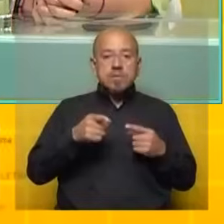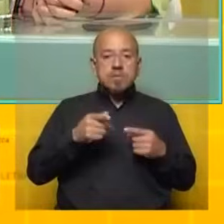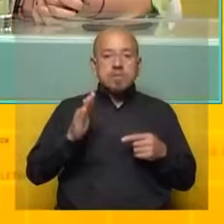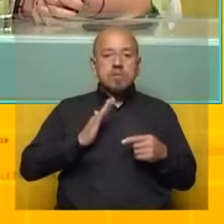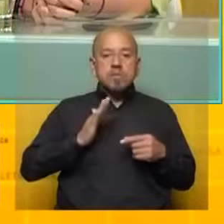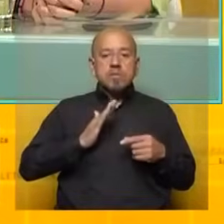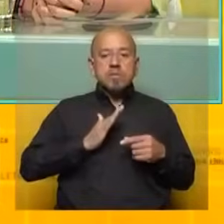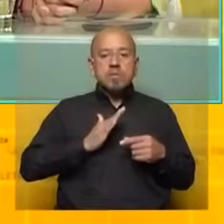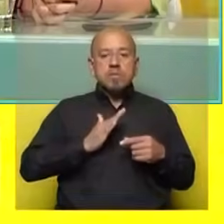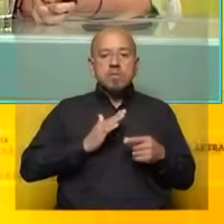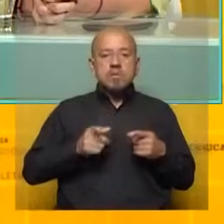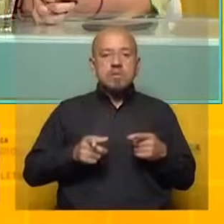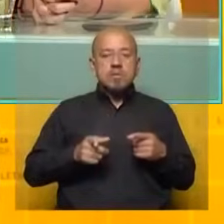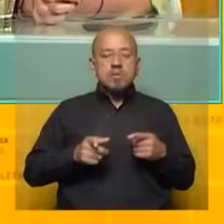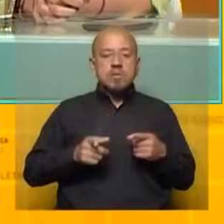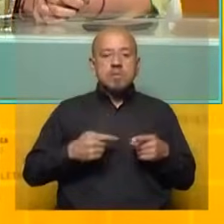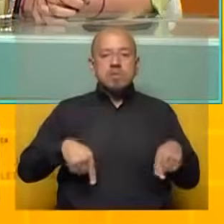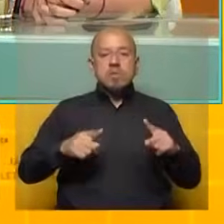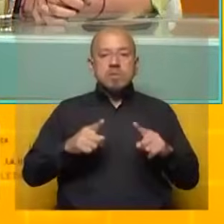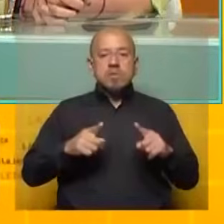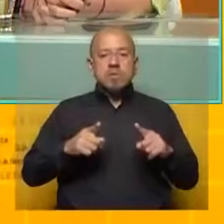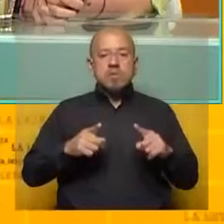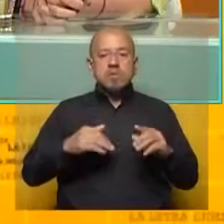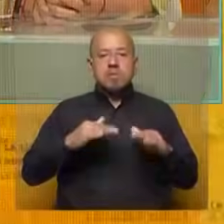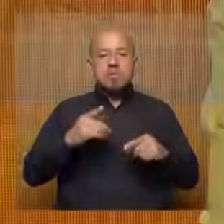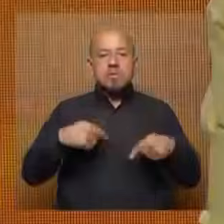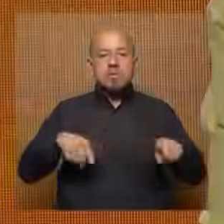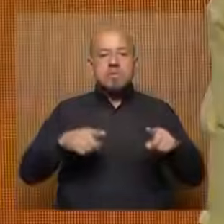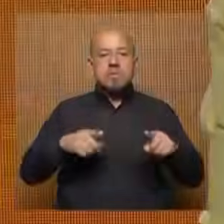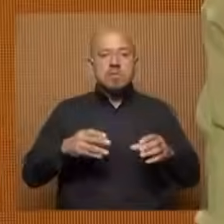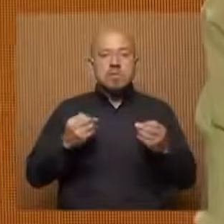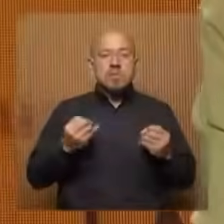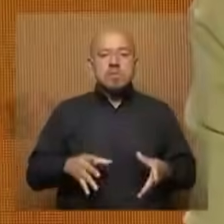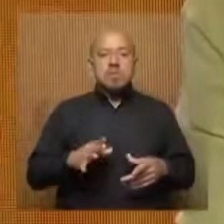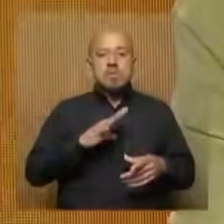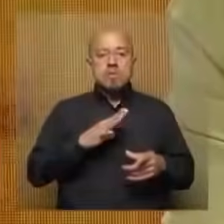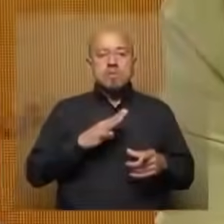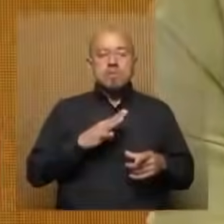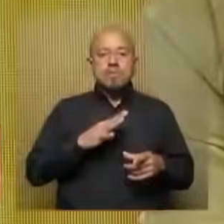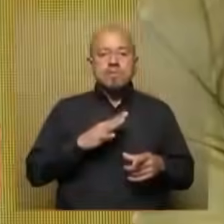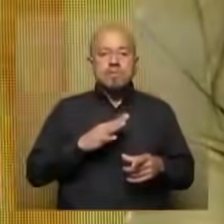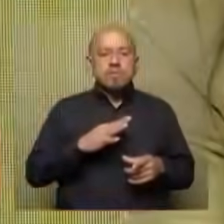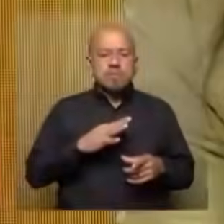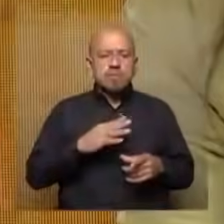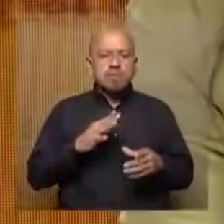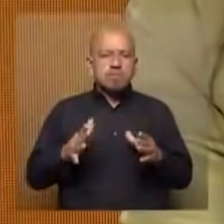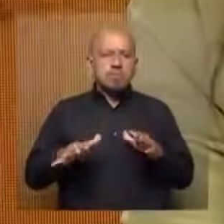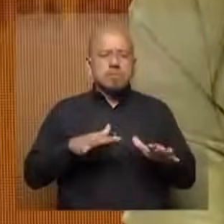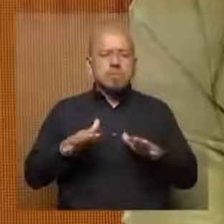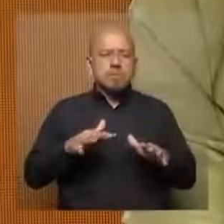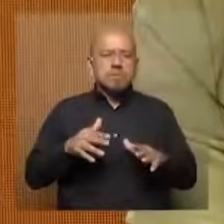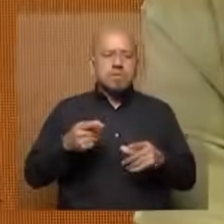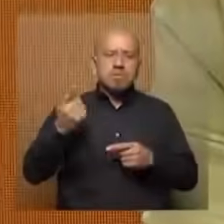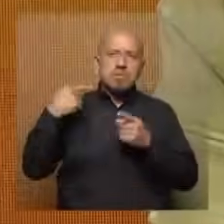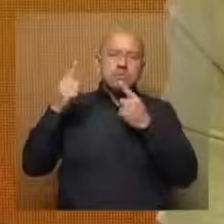mujeres asesinadas, son más pequeñas. Sí. ¿No? Porque hubo un periodo de tiempo, me acuerdo hace un tiempo atrás, que se